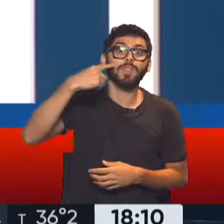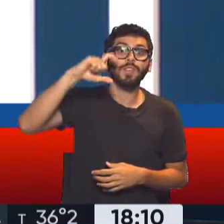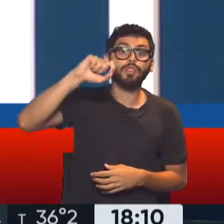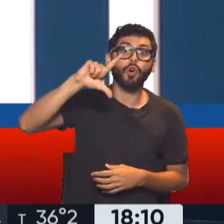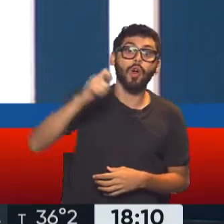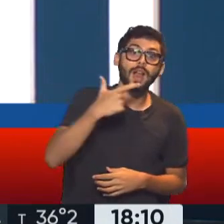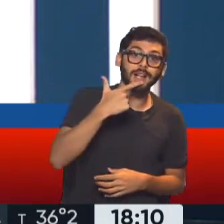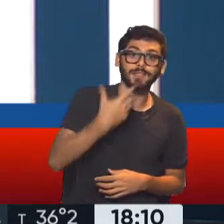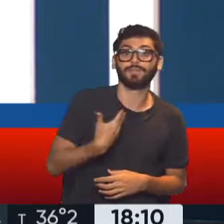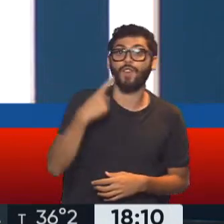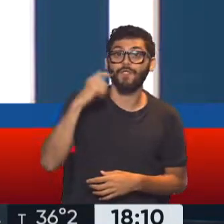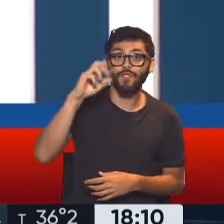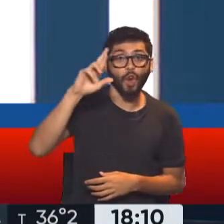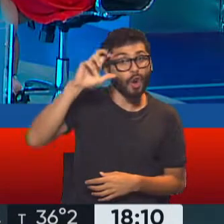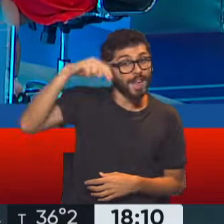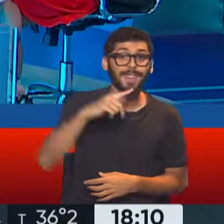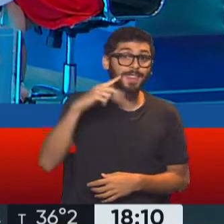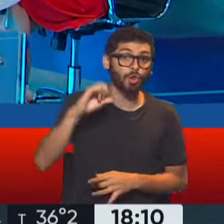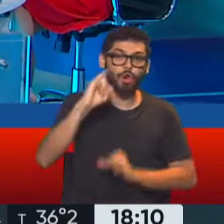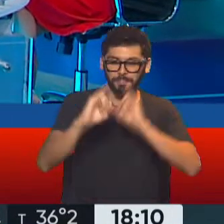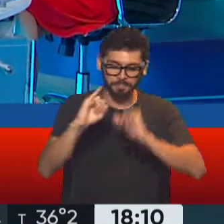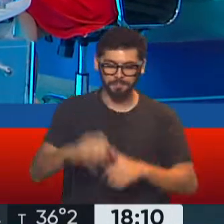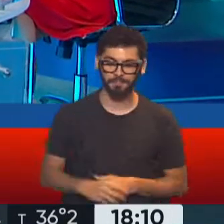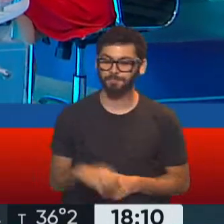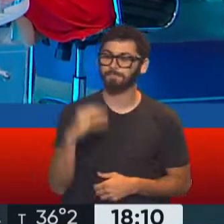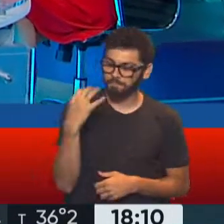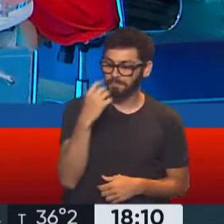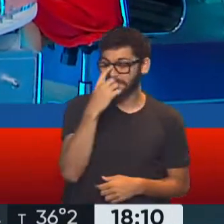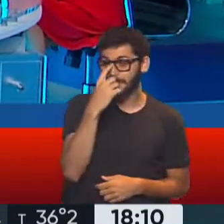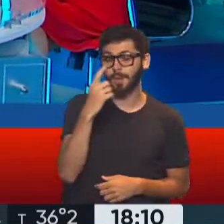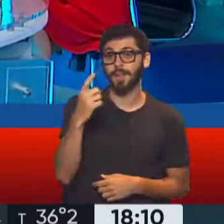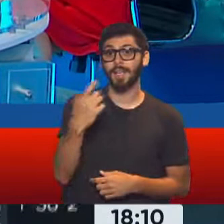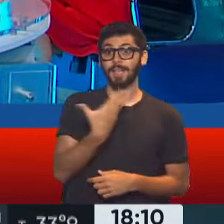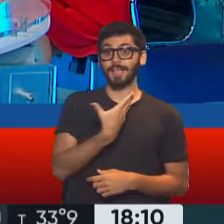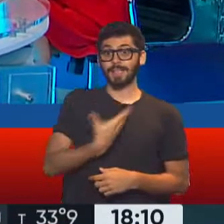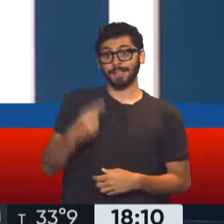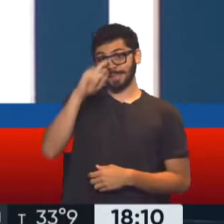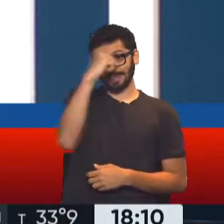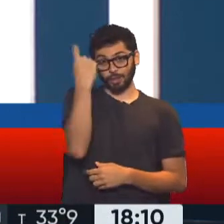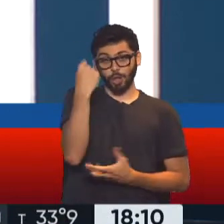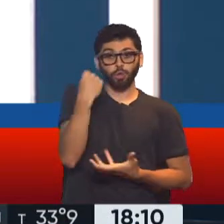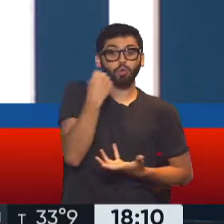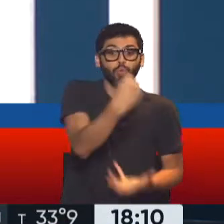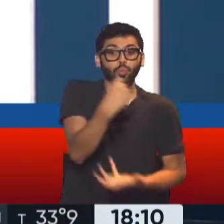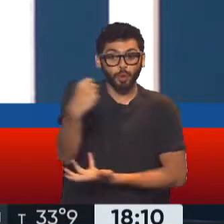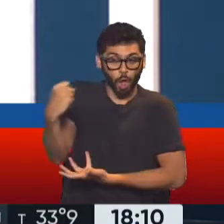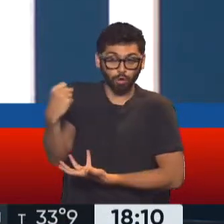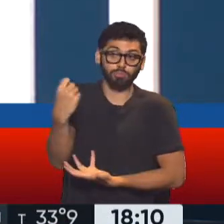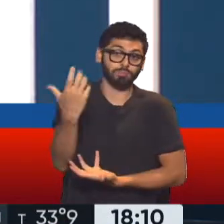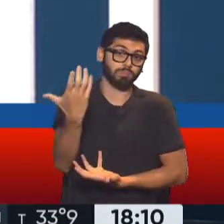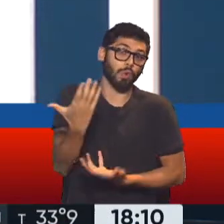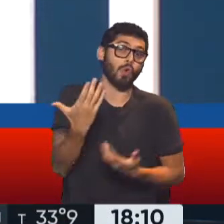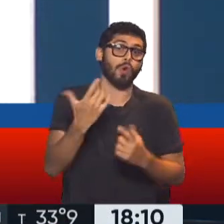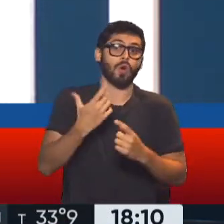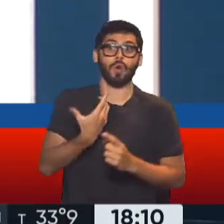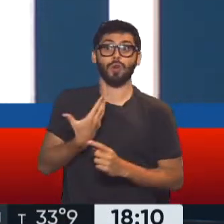Bien. Félix, sabemos que la situación del gasto de subsidios del Estado Nacional es parte, forma parte de la negociación que está llevando adelante el